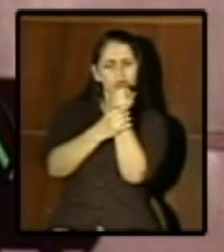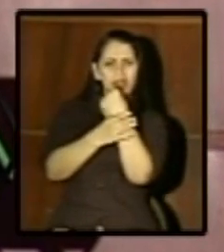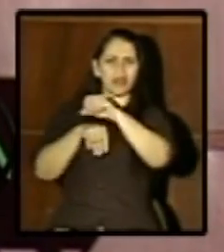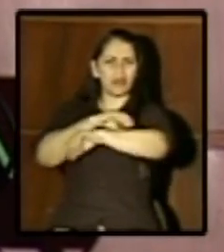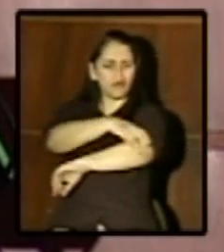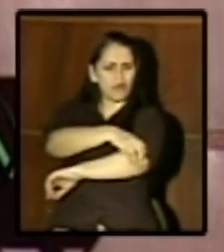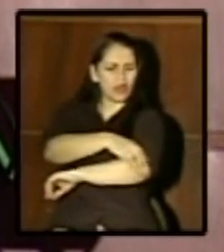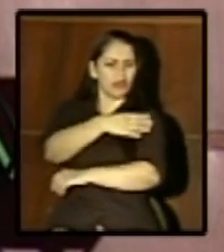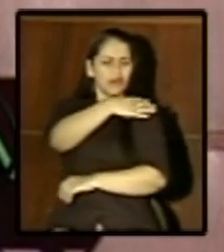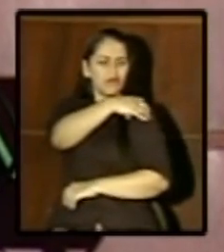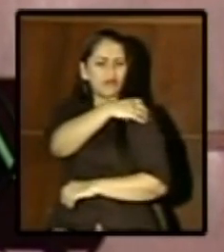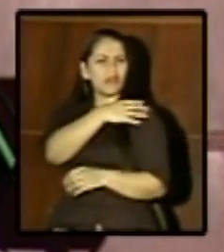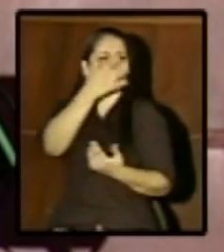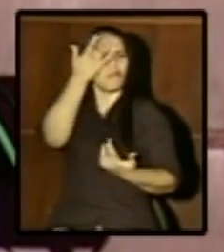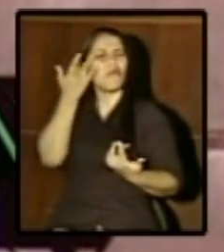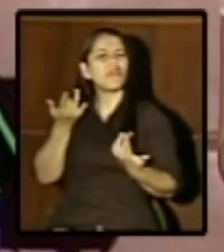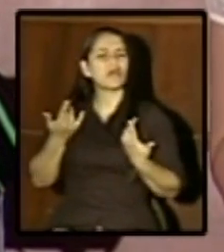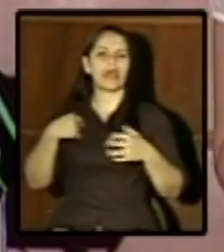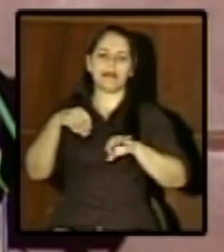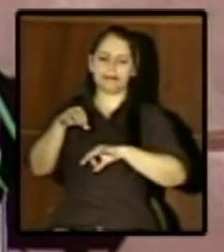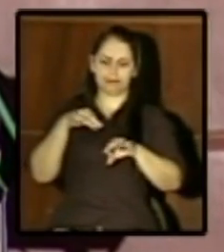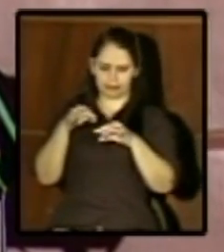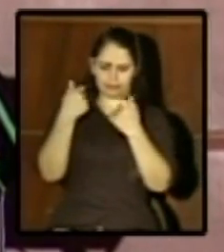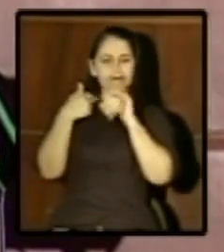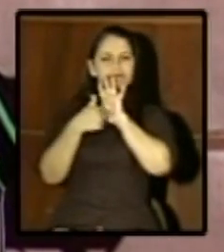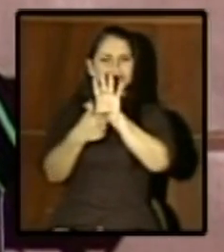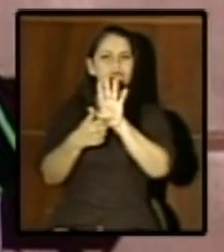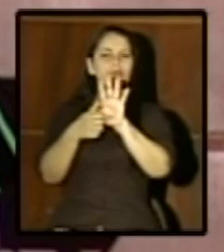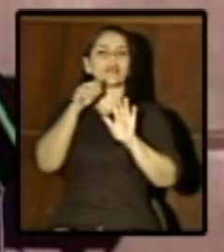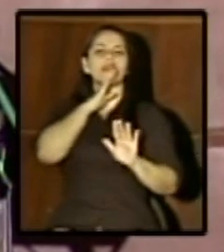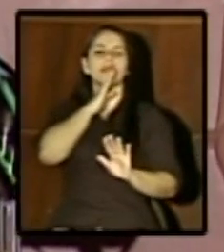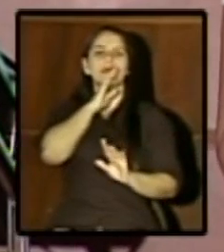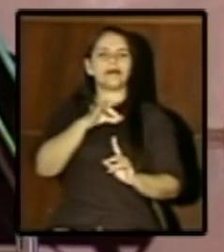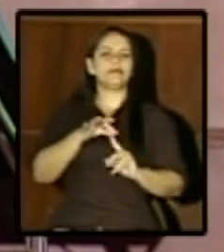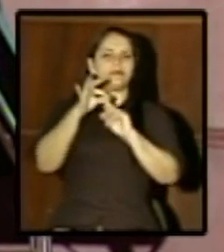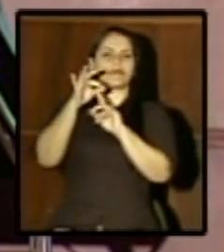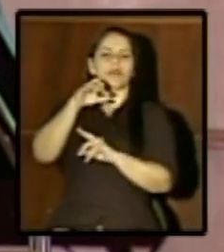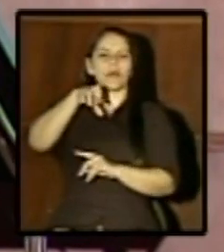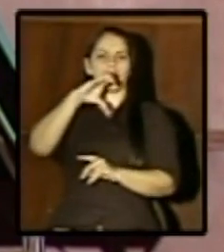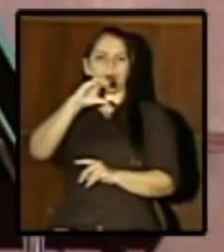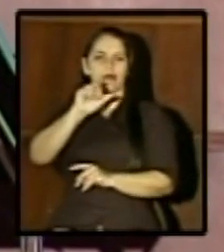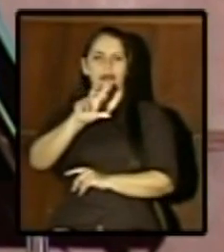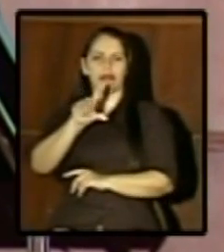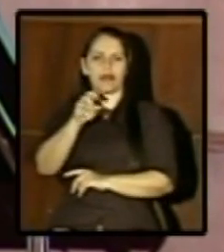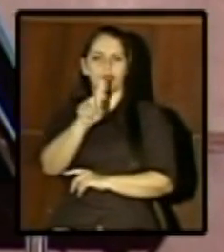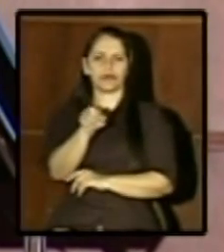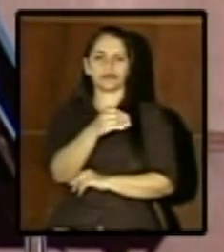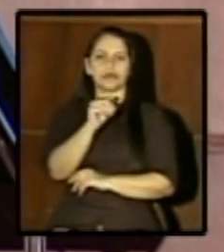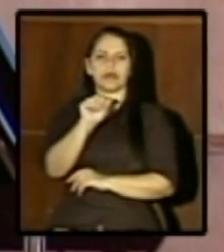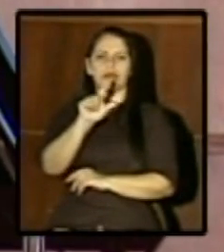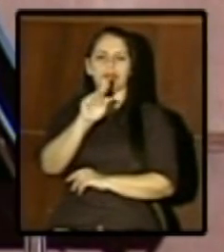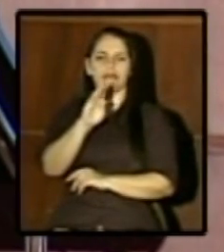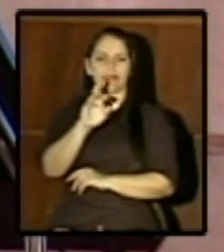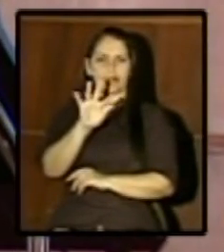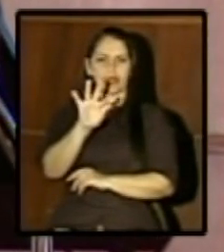una rodilla, o por qué les duele todo. Hoy vamos a tener aquí un especialista, el doctor Carlos Alberto Polo Marulanda. Él es ortopedista